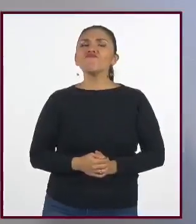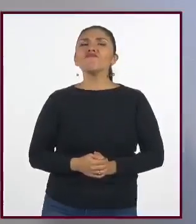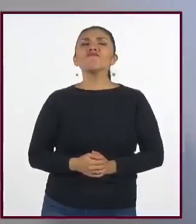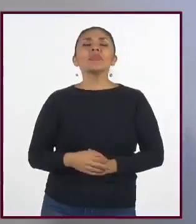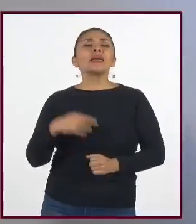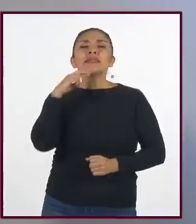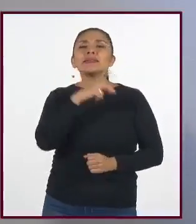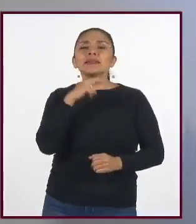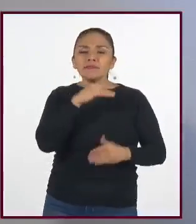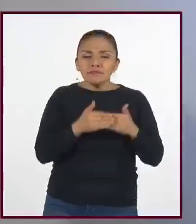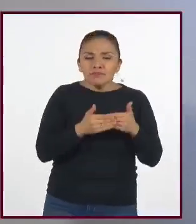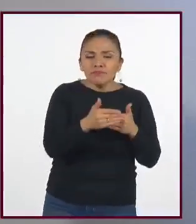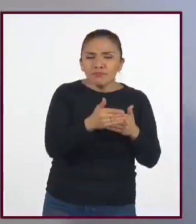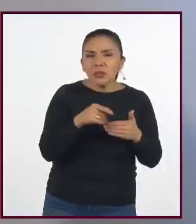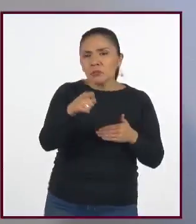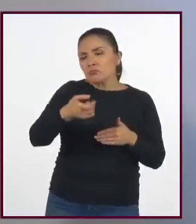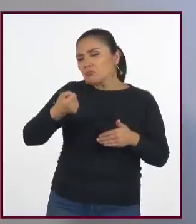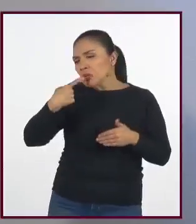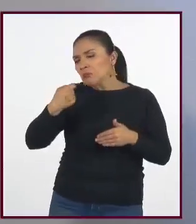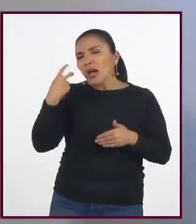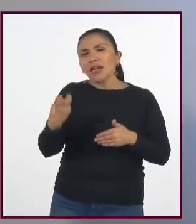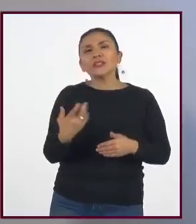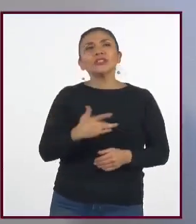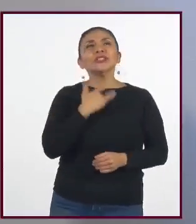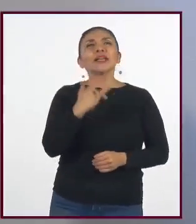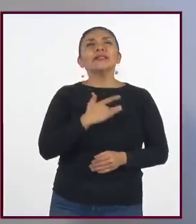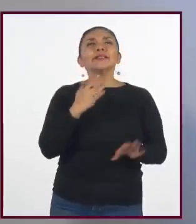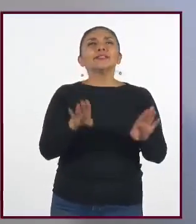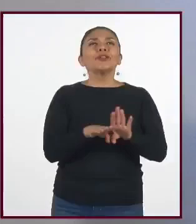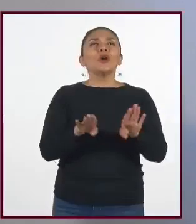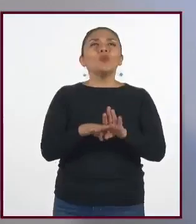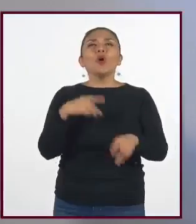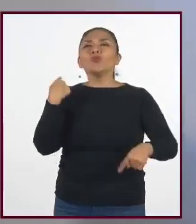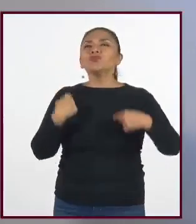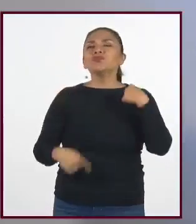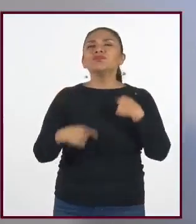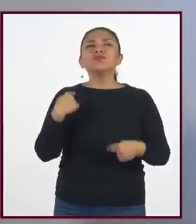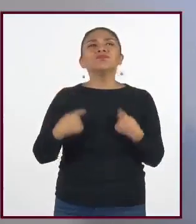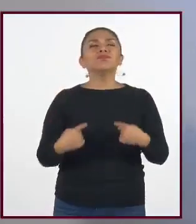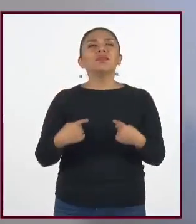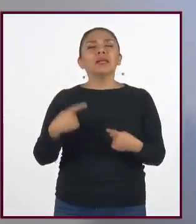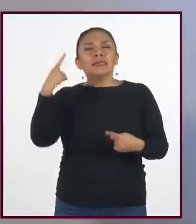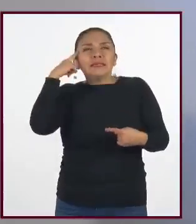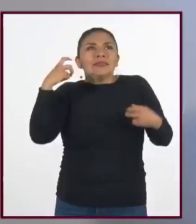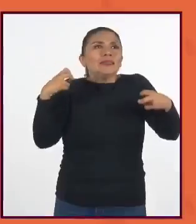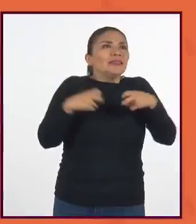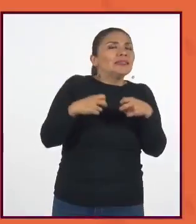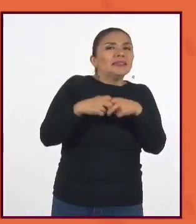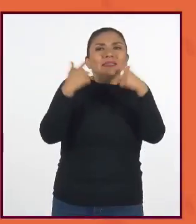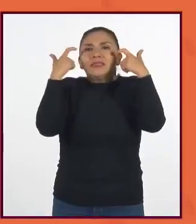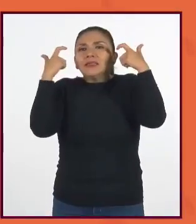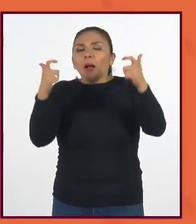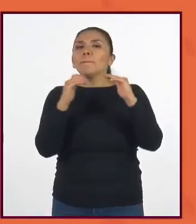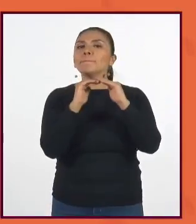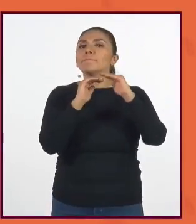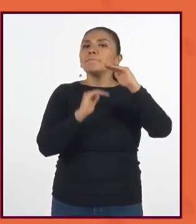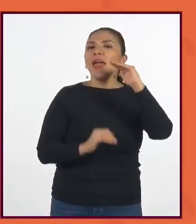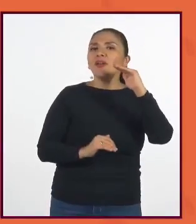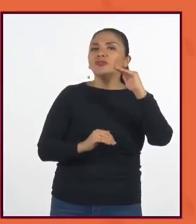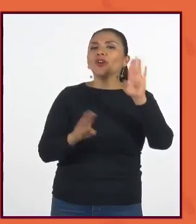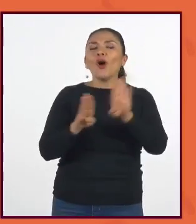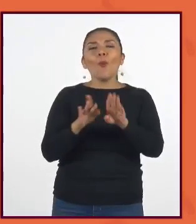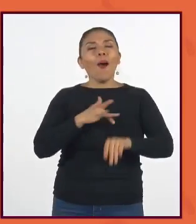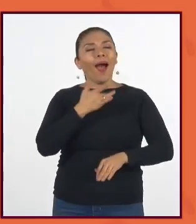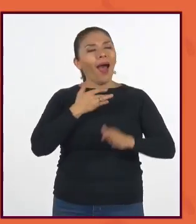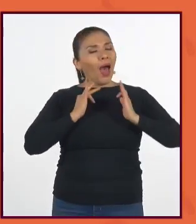de las benzodiazepinas es esta sensación de disminución de la ansiedad, son ansiolíticos potentes